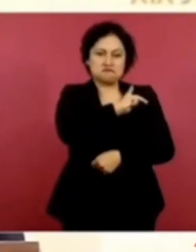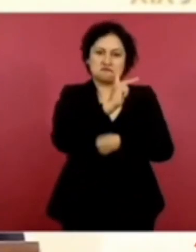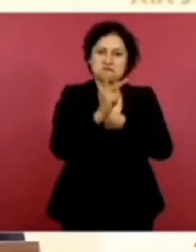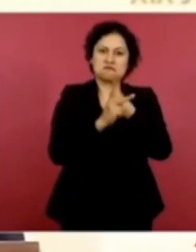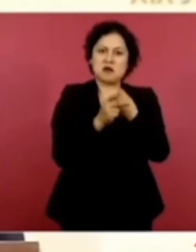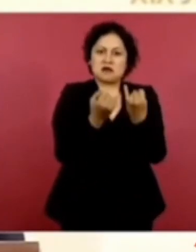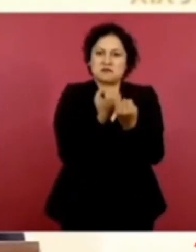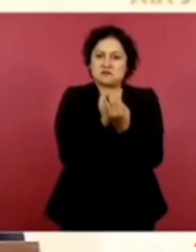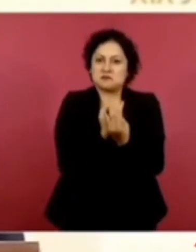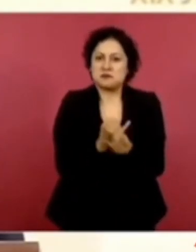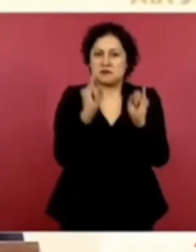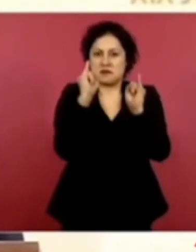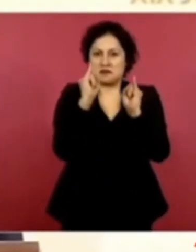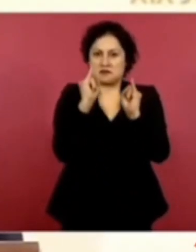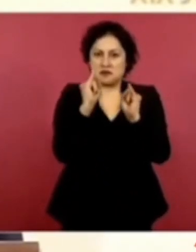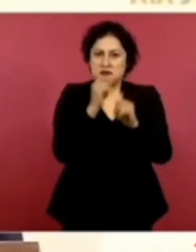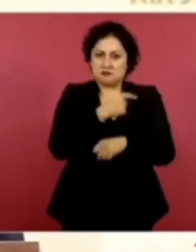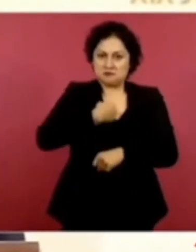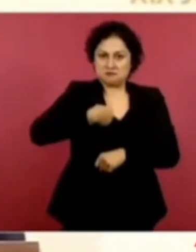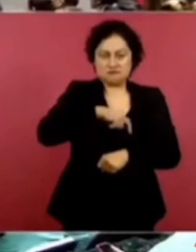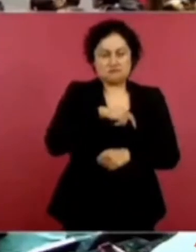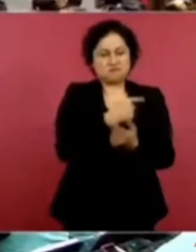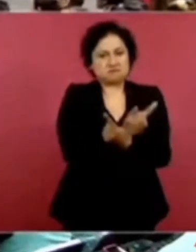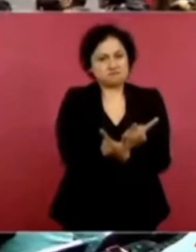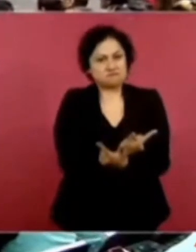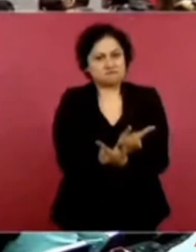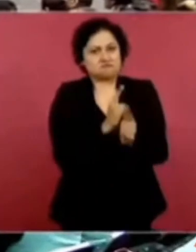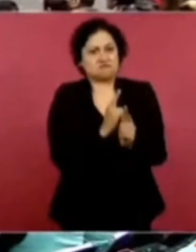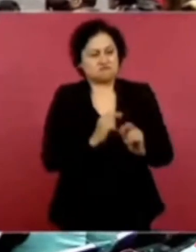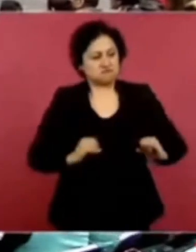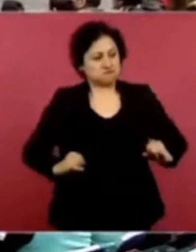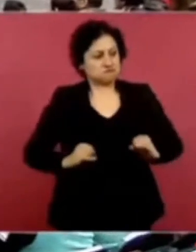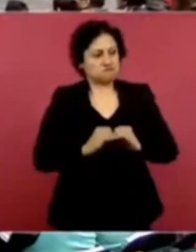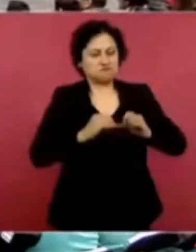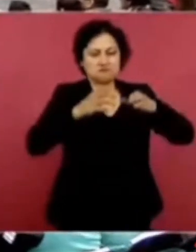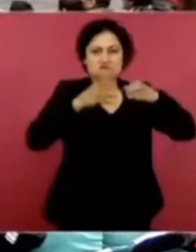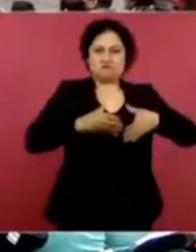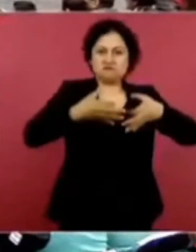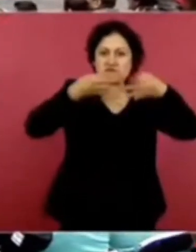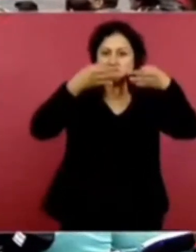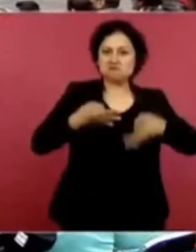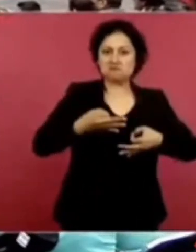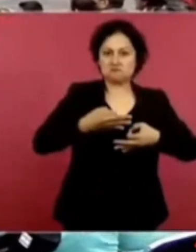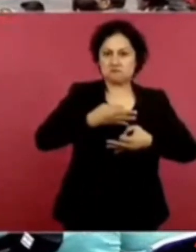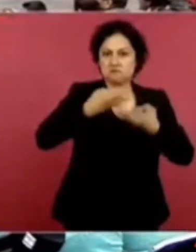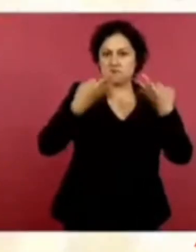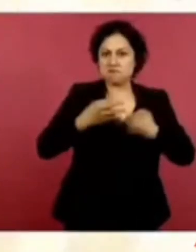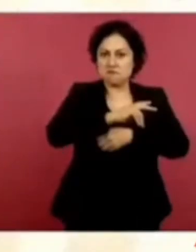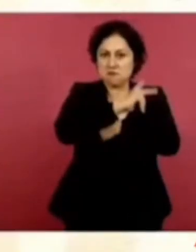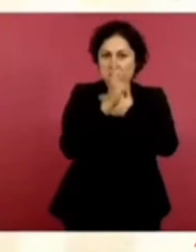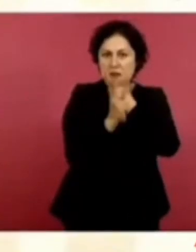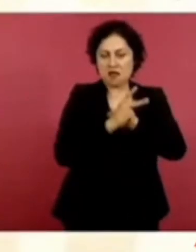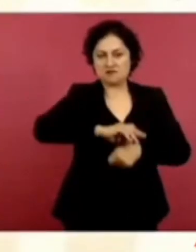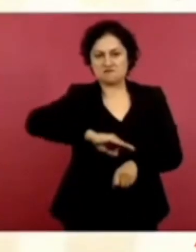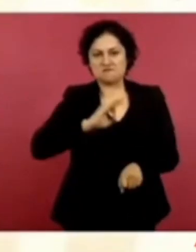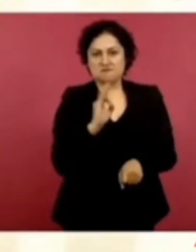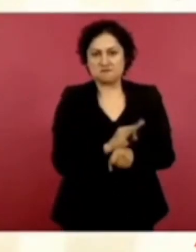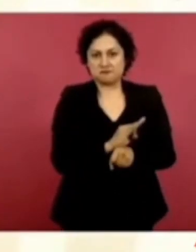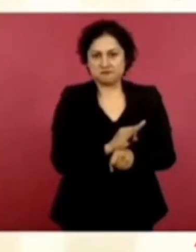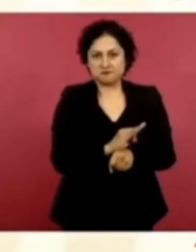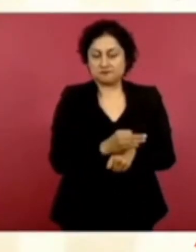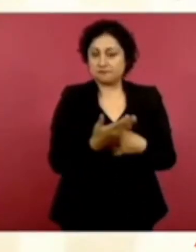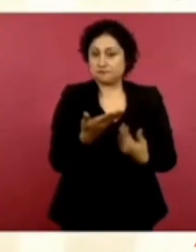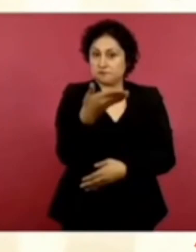honor, nuestras instituciones y la integridad de nuestro territorio, simboliza